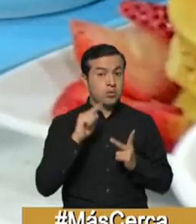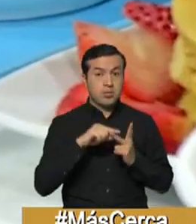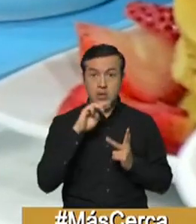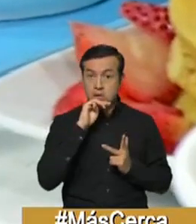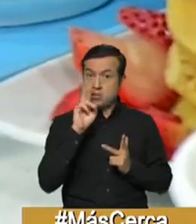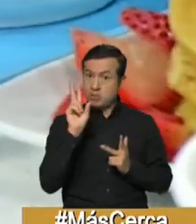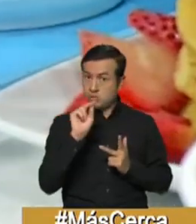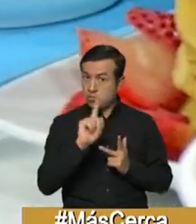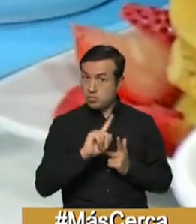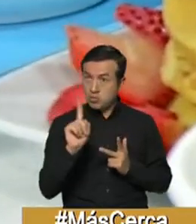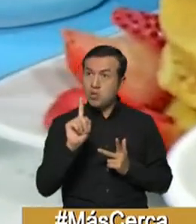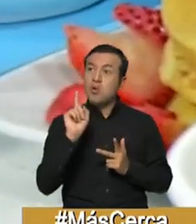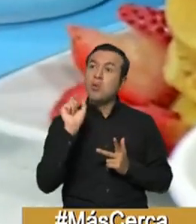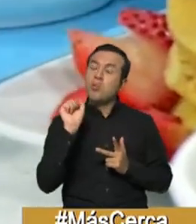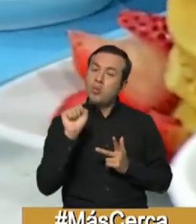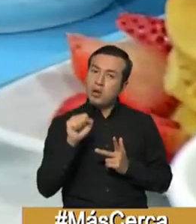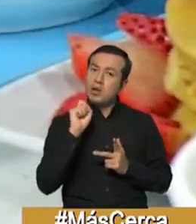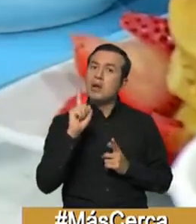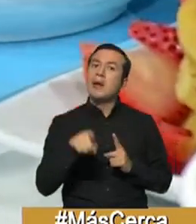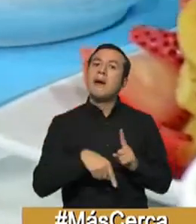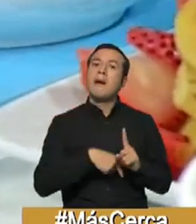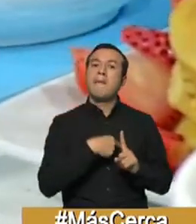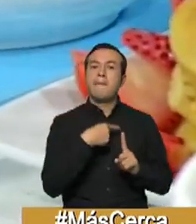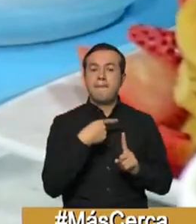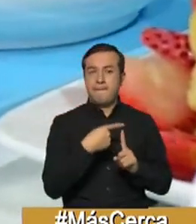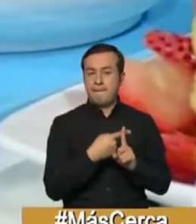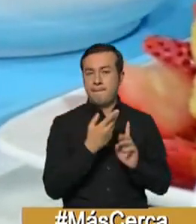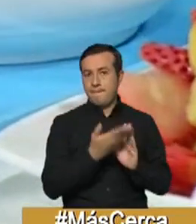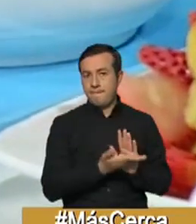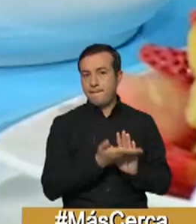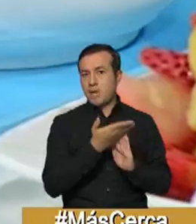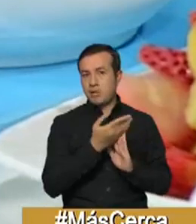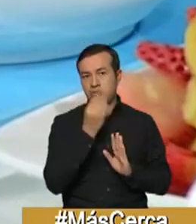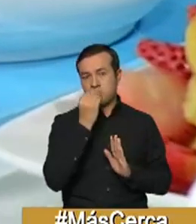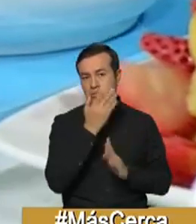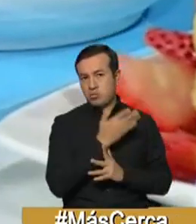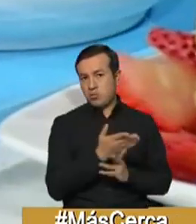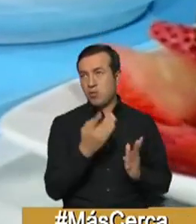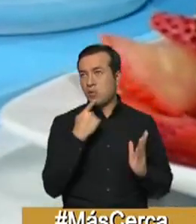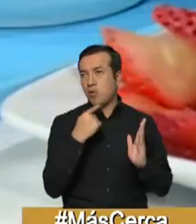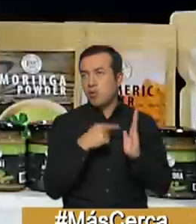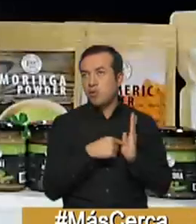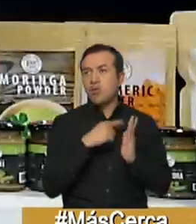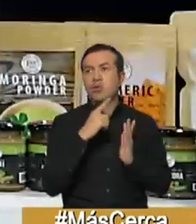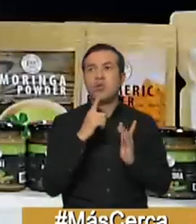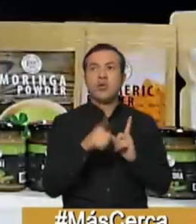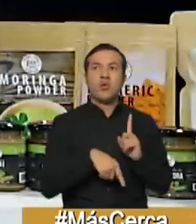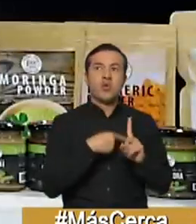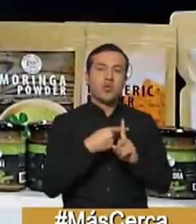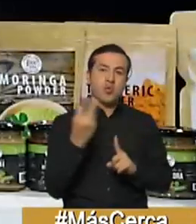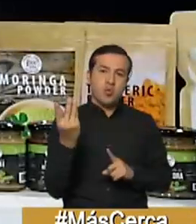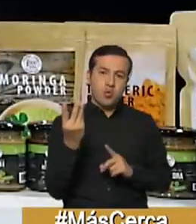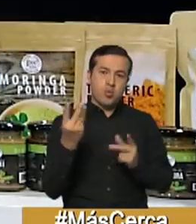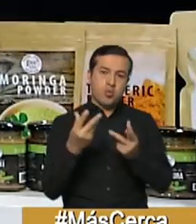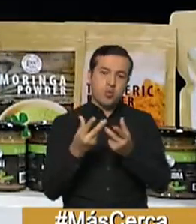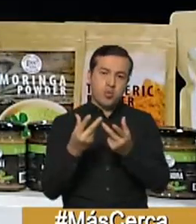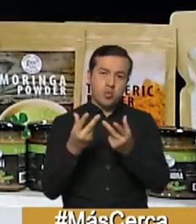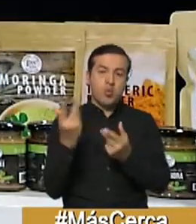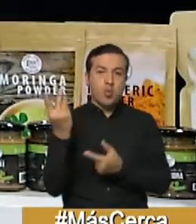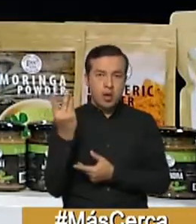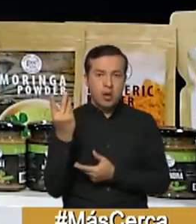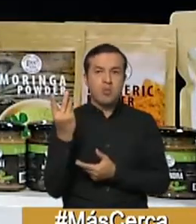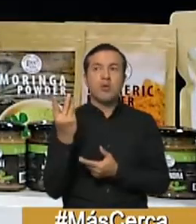merienda. Se puede, pero hay que incrementar más alimentos. Es decir, se puede comer un huevo cocido o